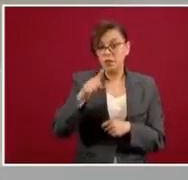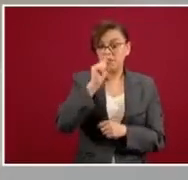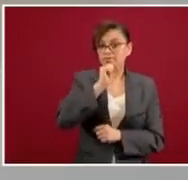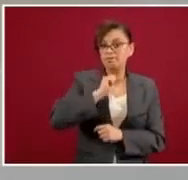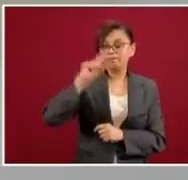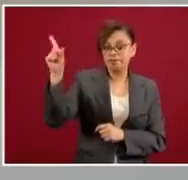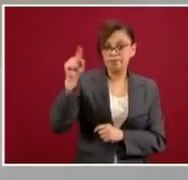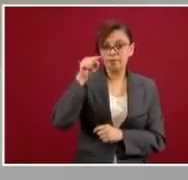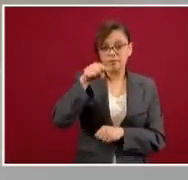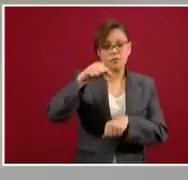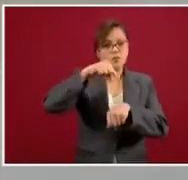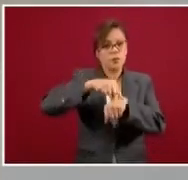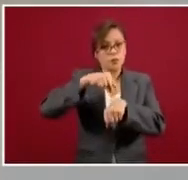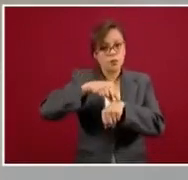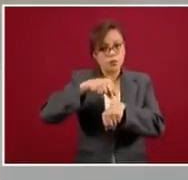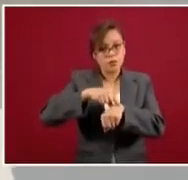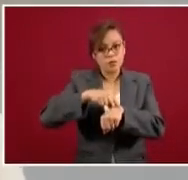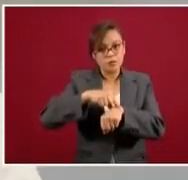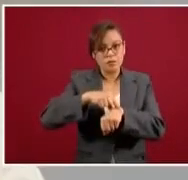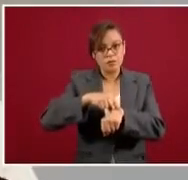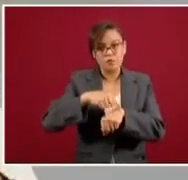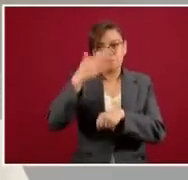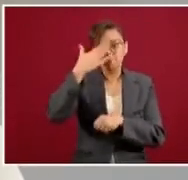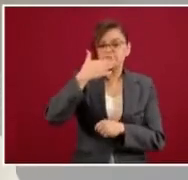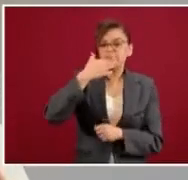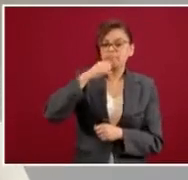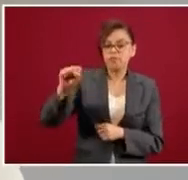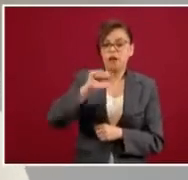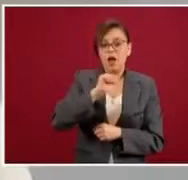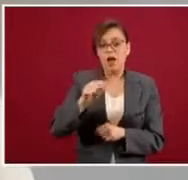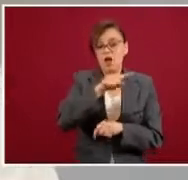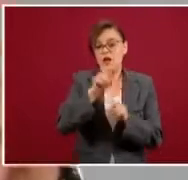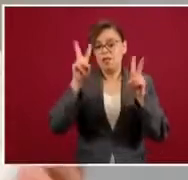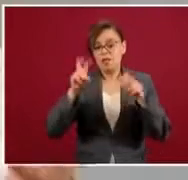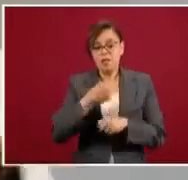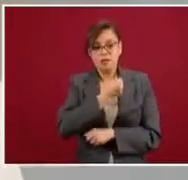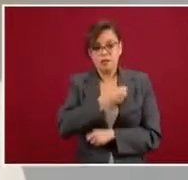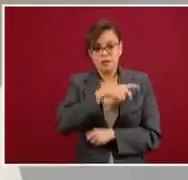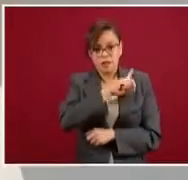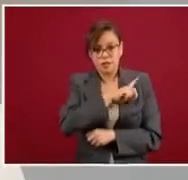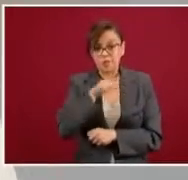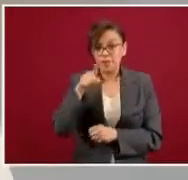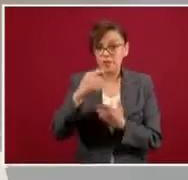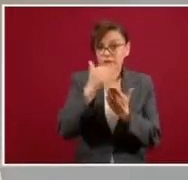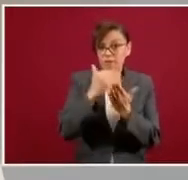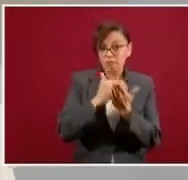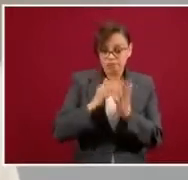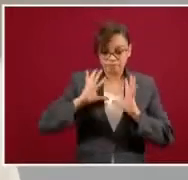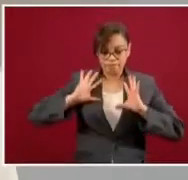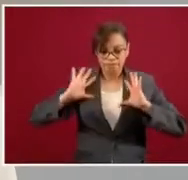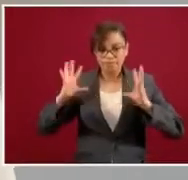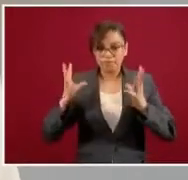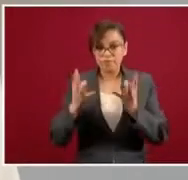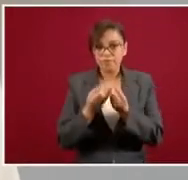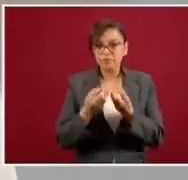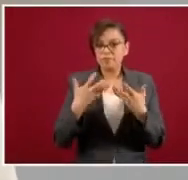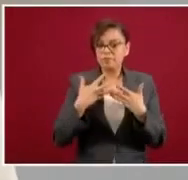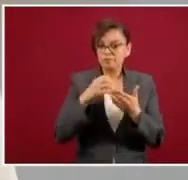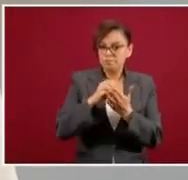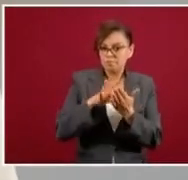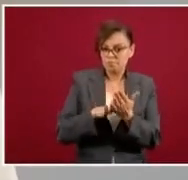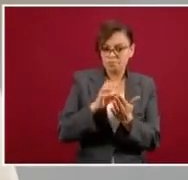profesionales de la salud, para los médicos. Y en esta guía se ha compilado lo